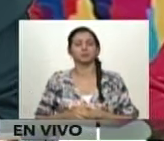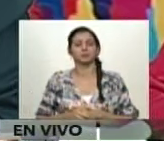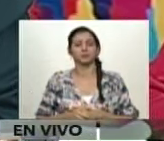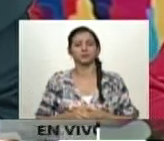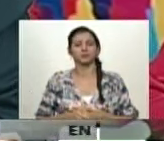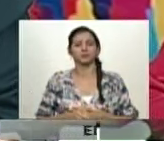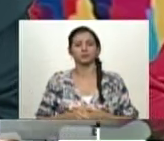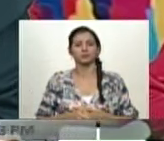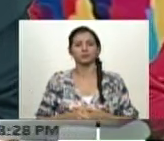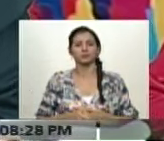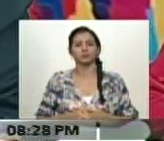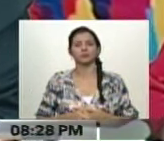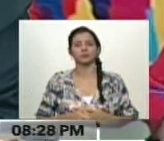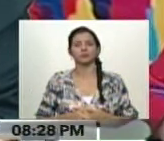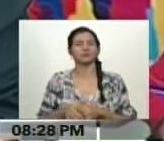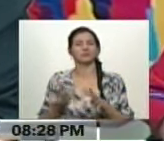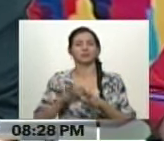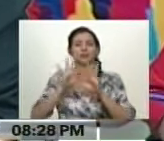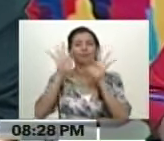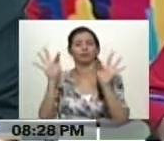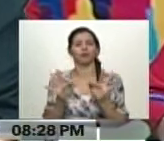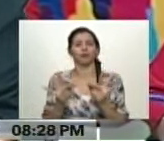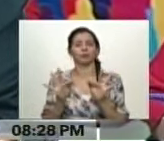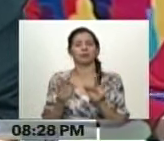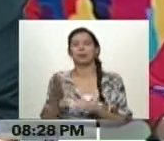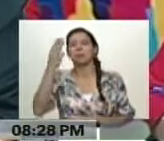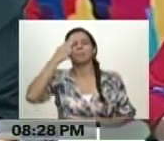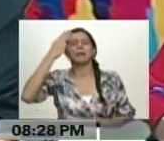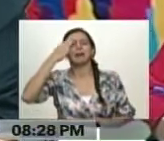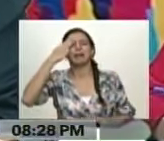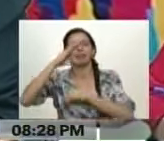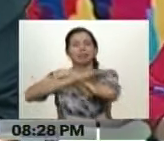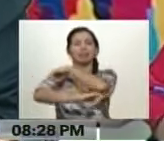es el esplendor de la piratería política.